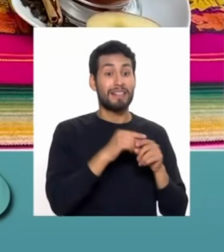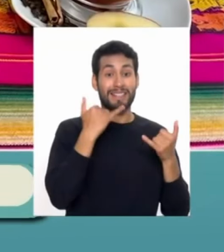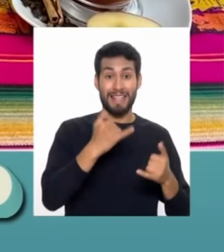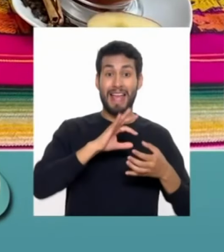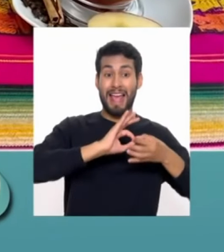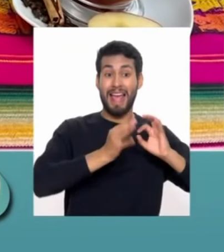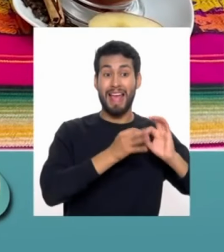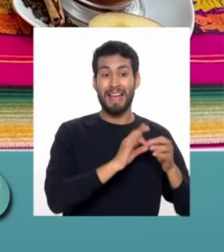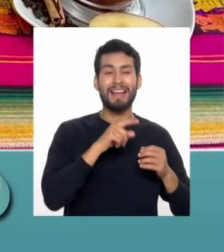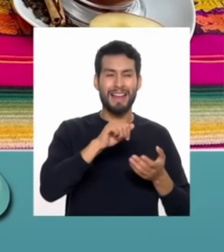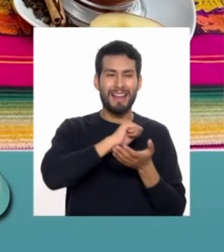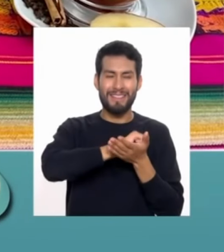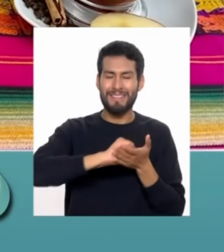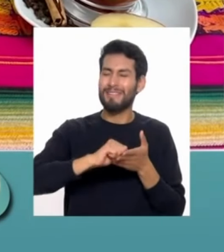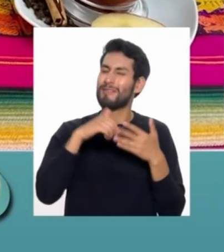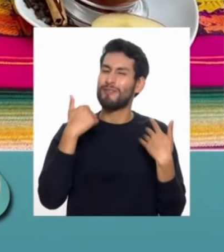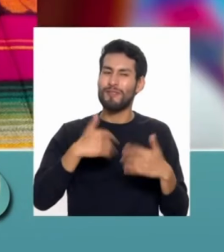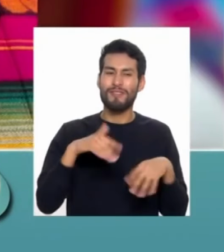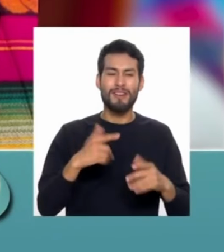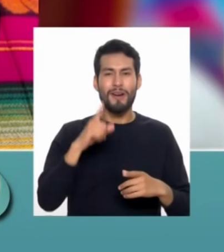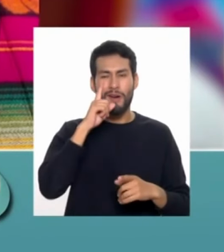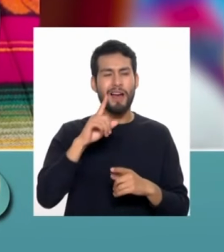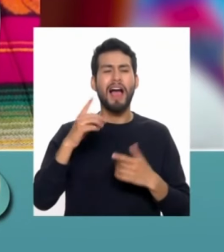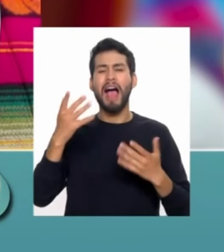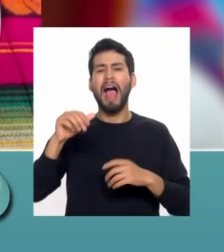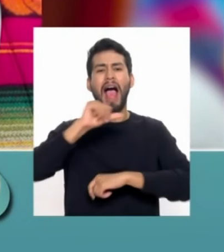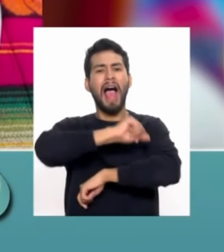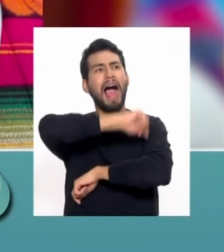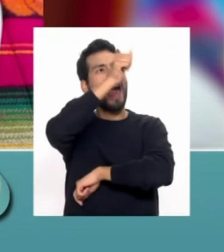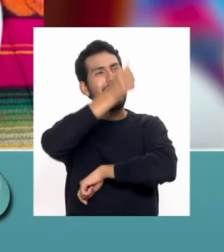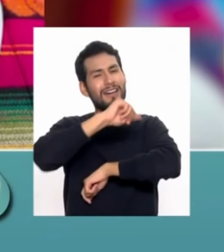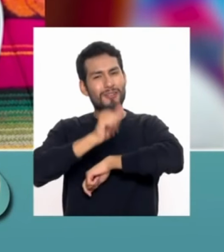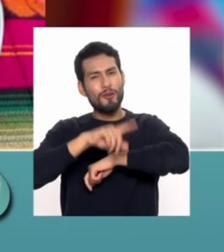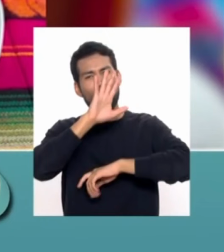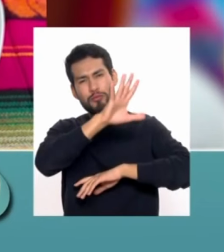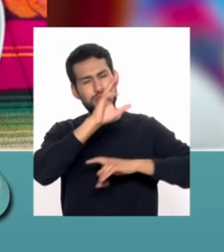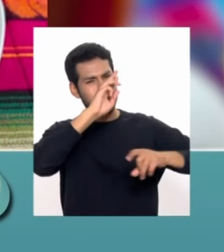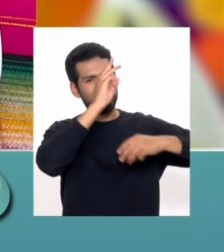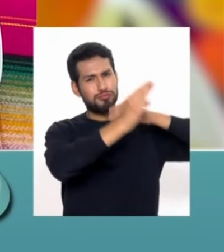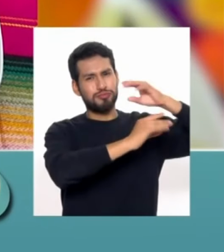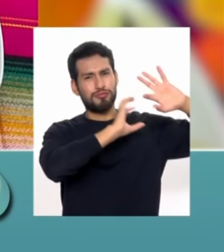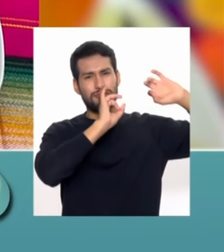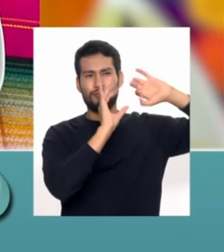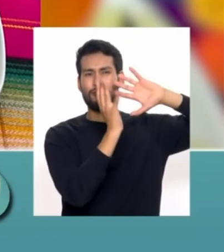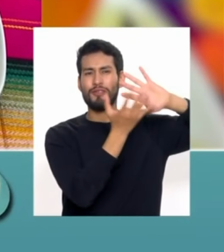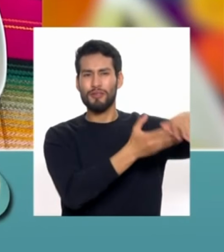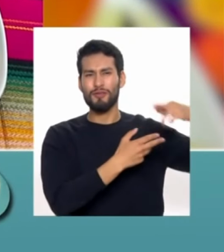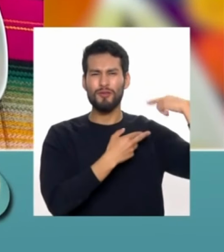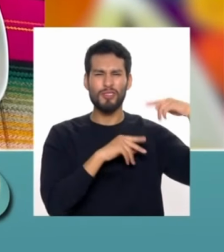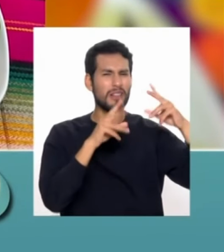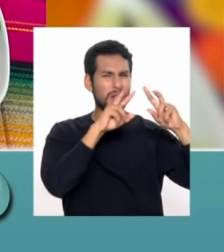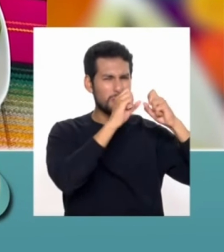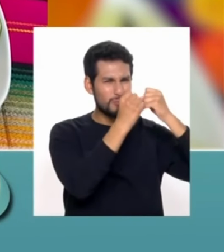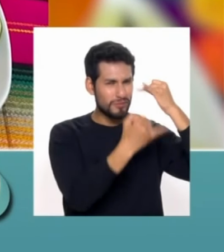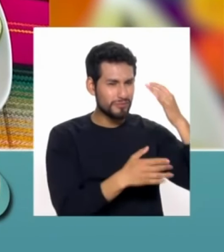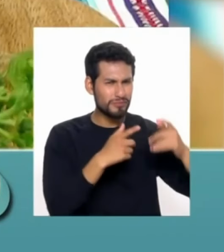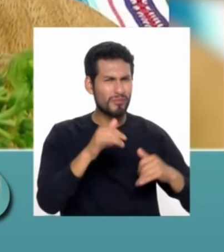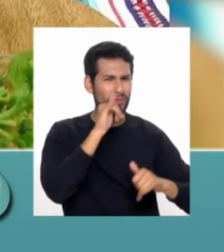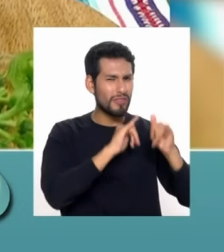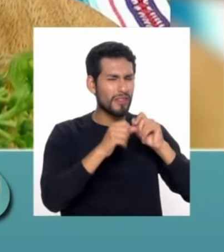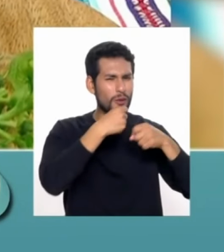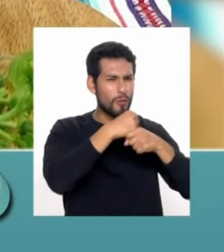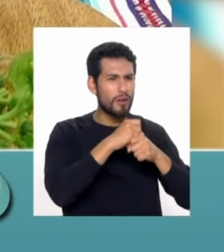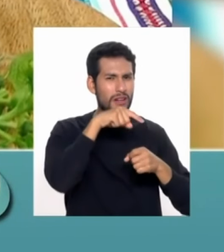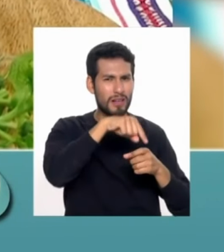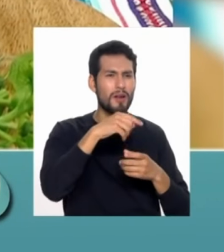agosto es un mes místico para la cosmovisión andina. Bueno, en este marco vamos a hablar un poco de todas esas bebidas